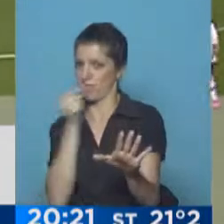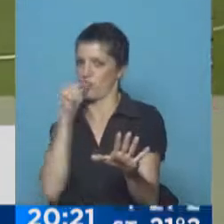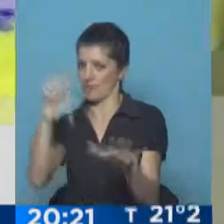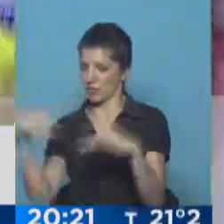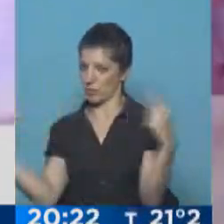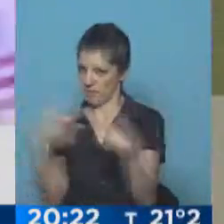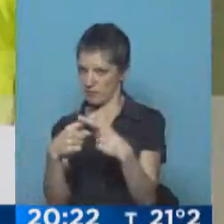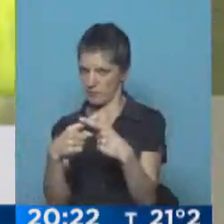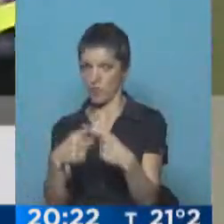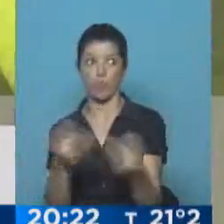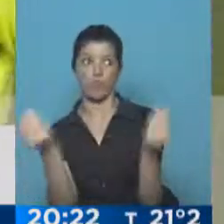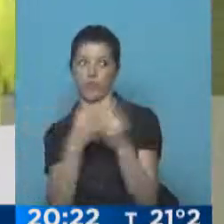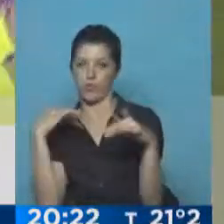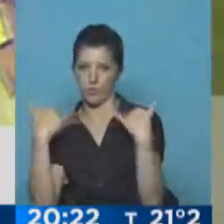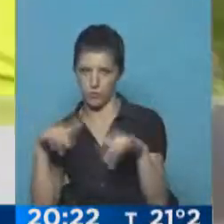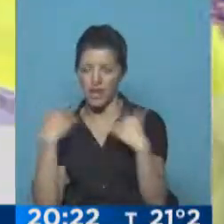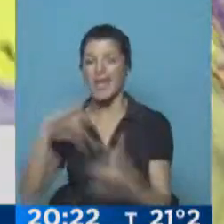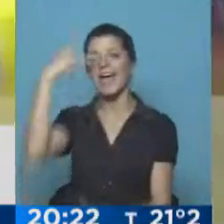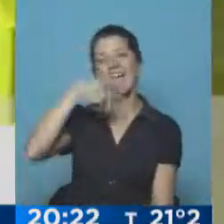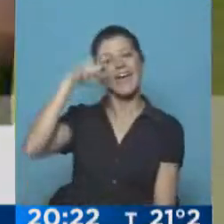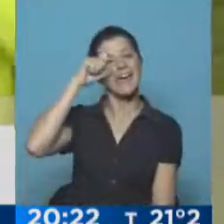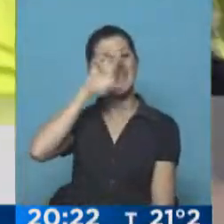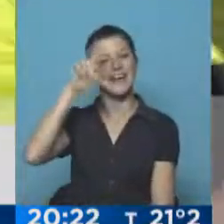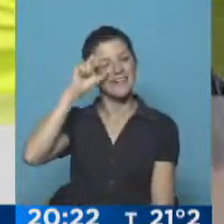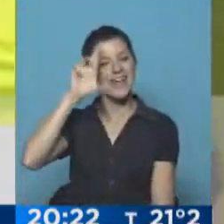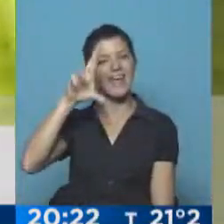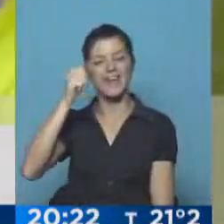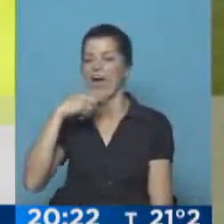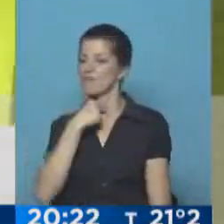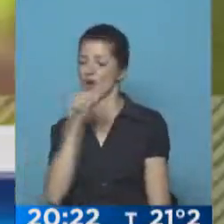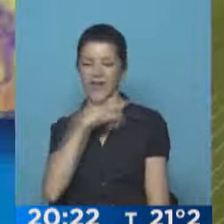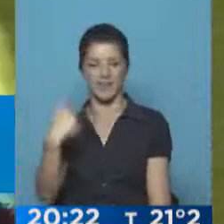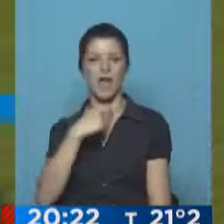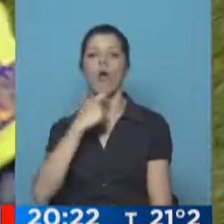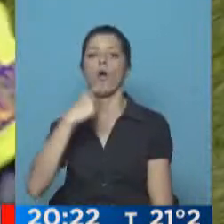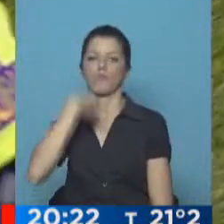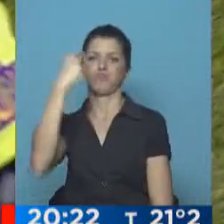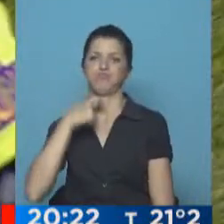que para Herrera no quería mostrar roja. De esta manera